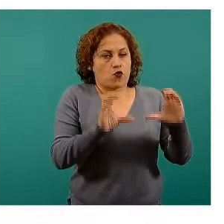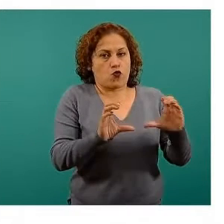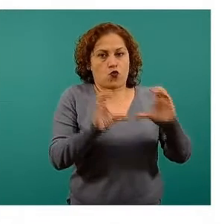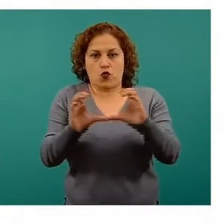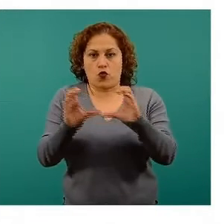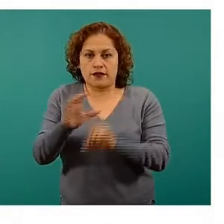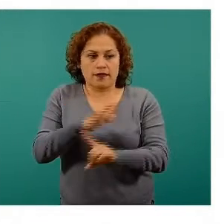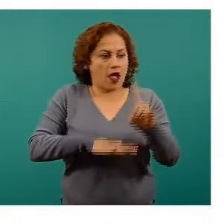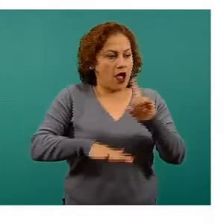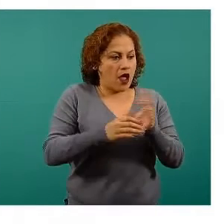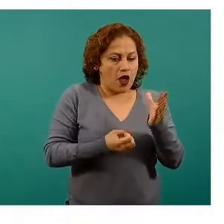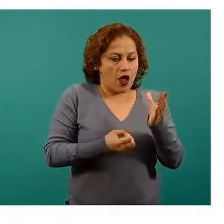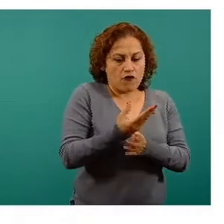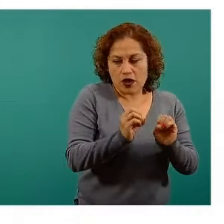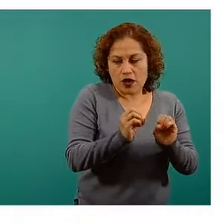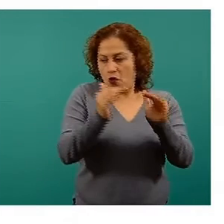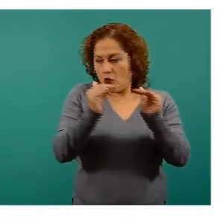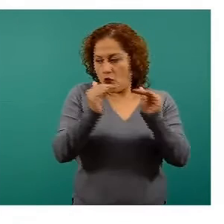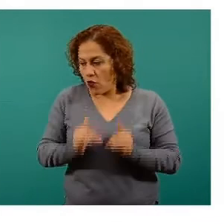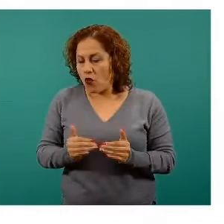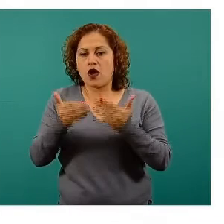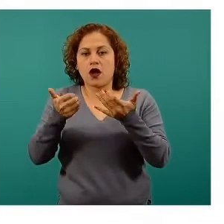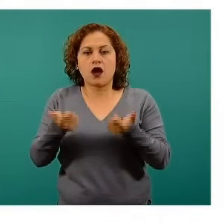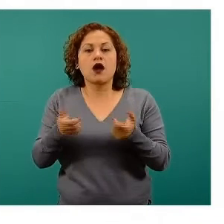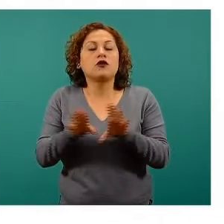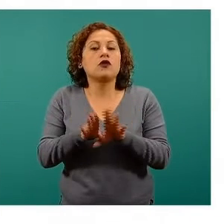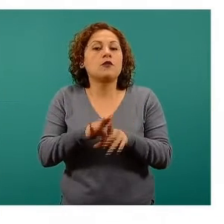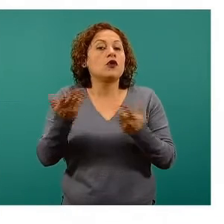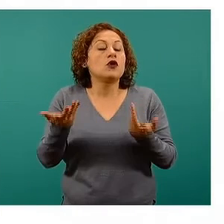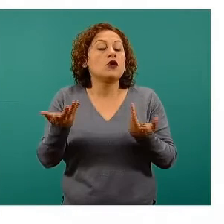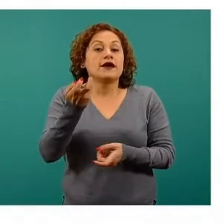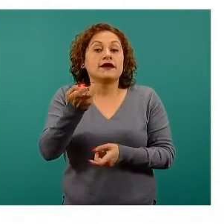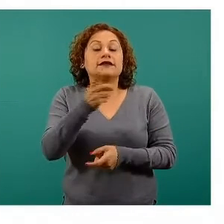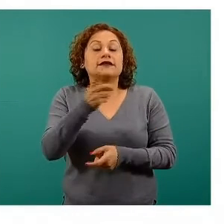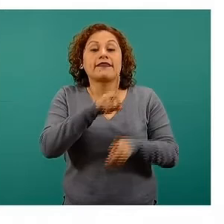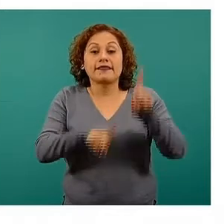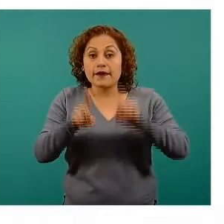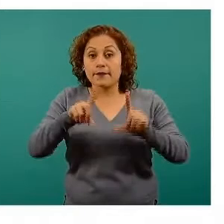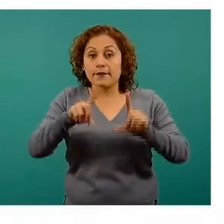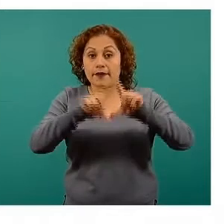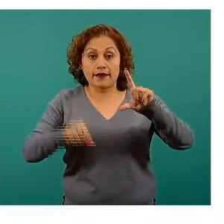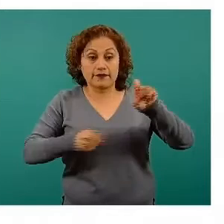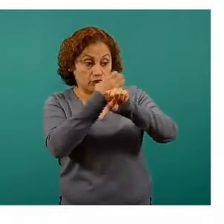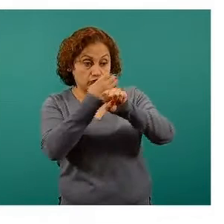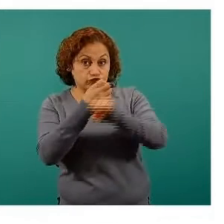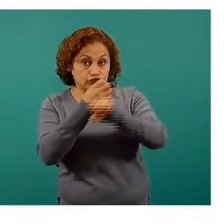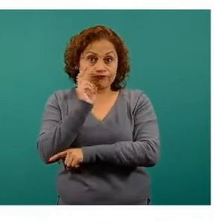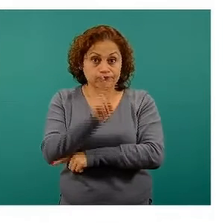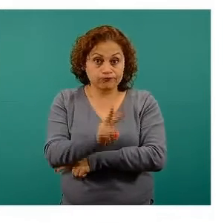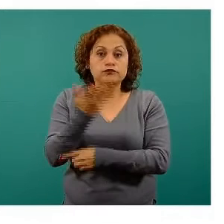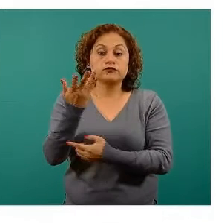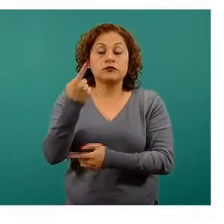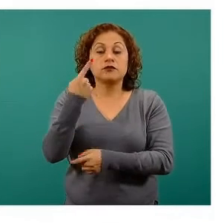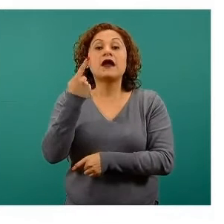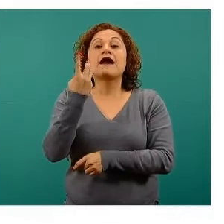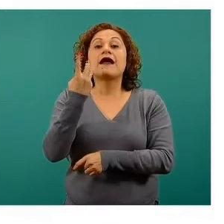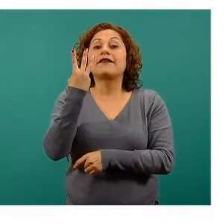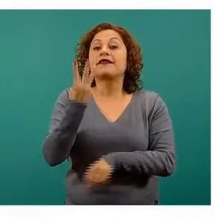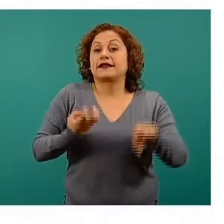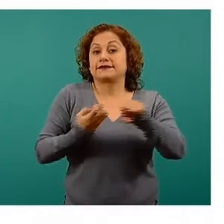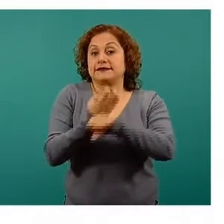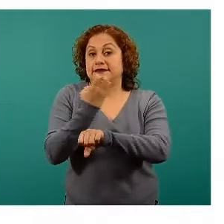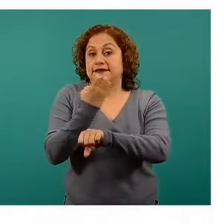dependiendo del nivel de riesgo que estamos observando en la entidad federativa en la que vivimos. Tenemos 3 entidades federativas